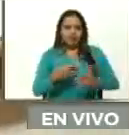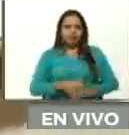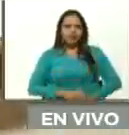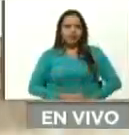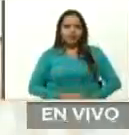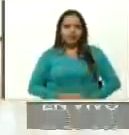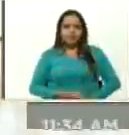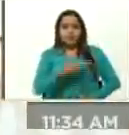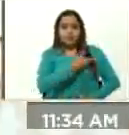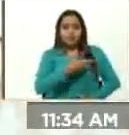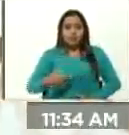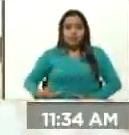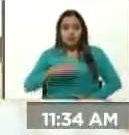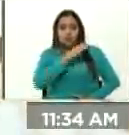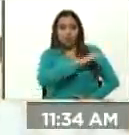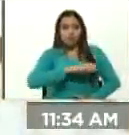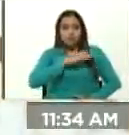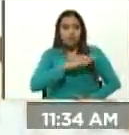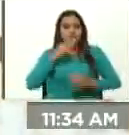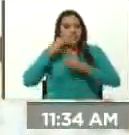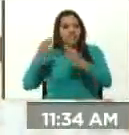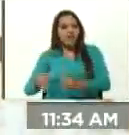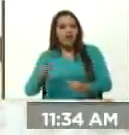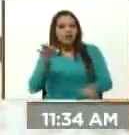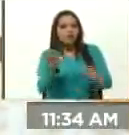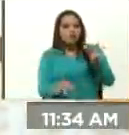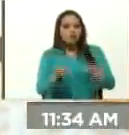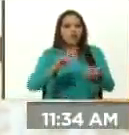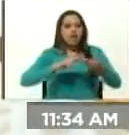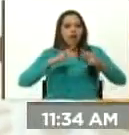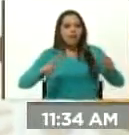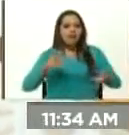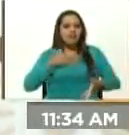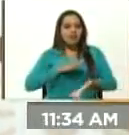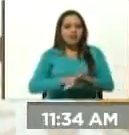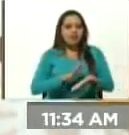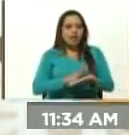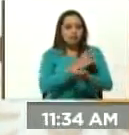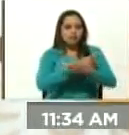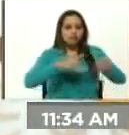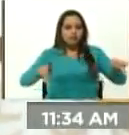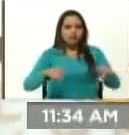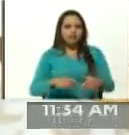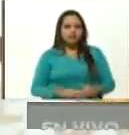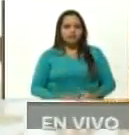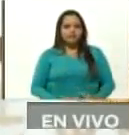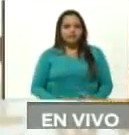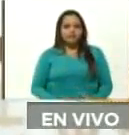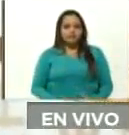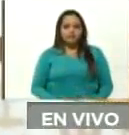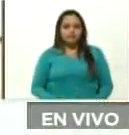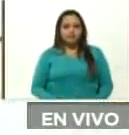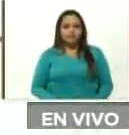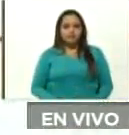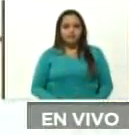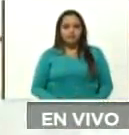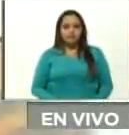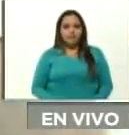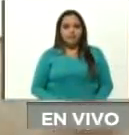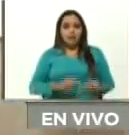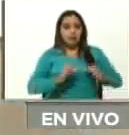la presidencia de la Comisión para la Verdad, la Justicia, la Paz y la Tranquilidad Pública. Desde junio del